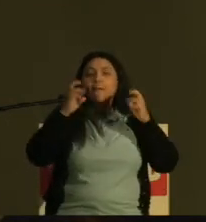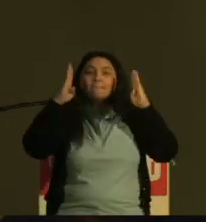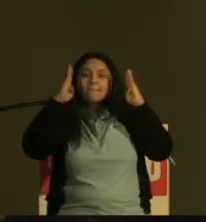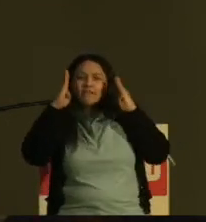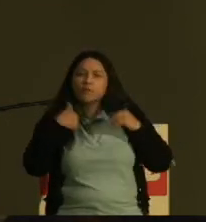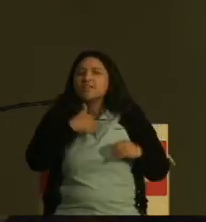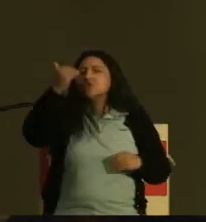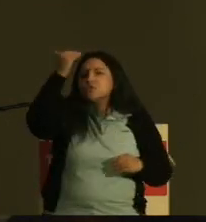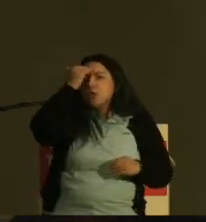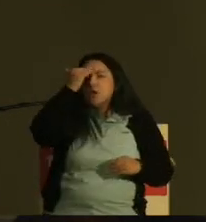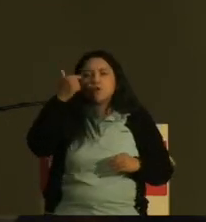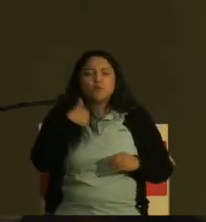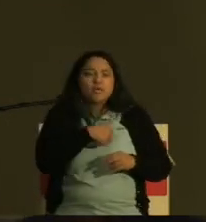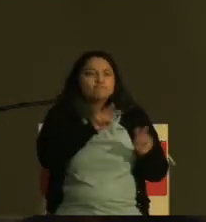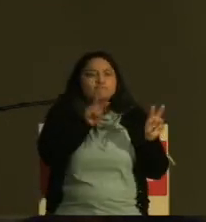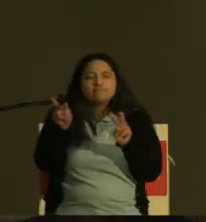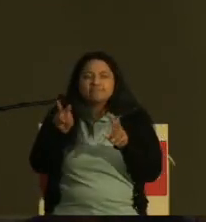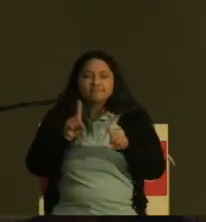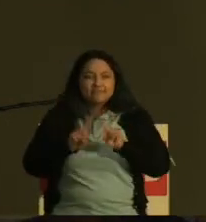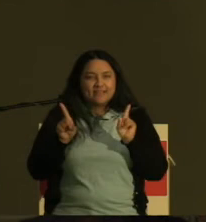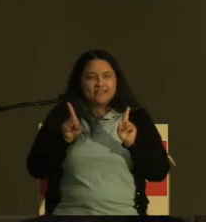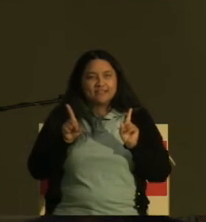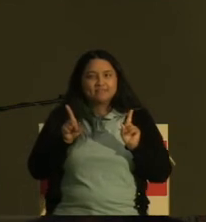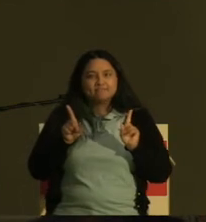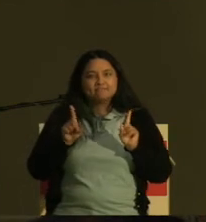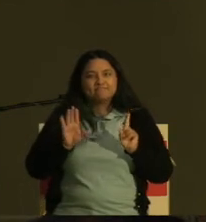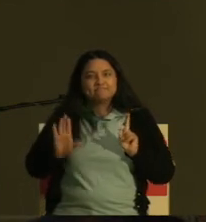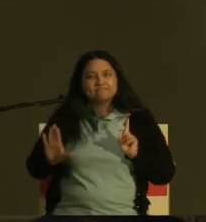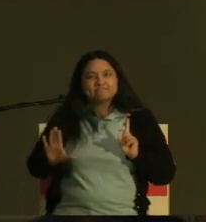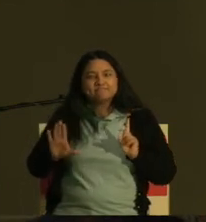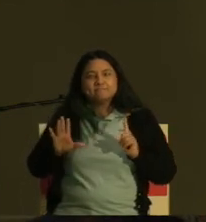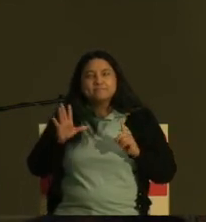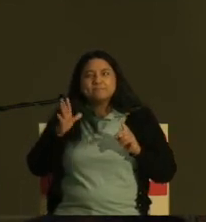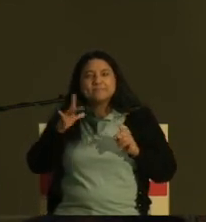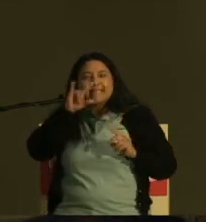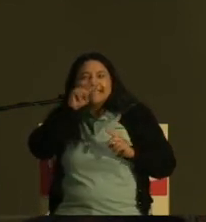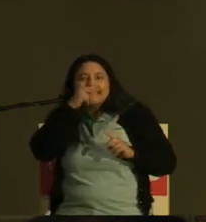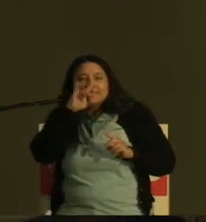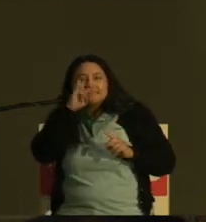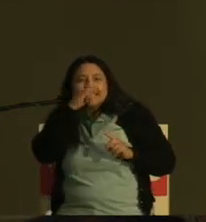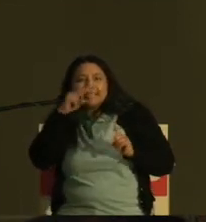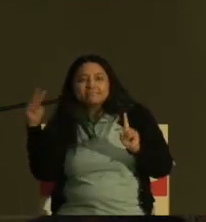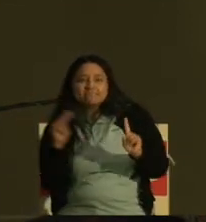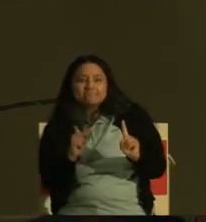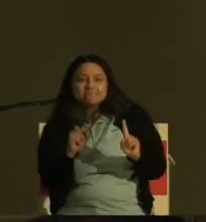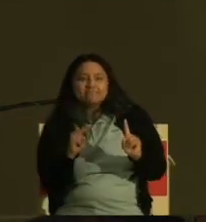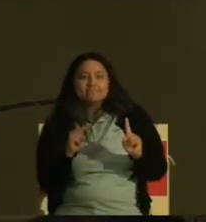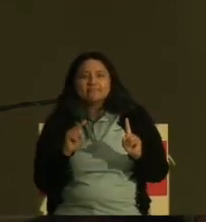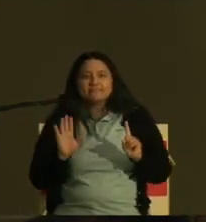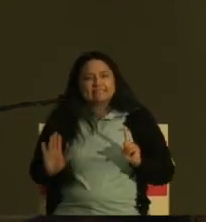estamos atentos, es como mantener ese como percepción infantil, como ese ver